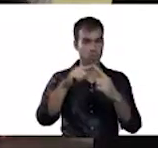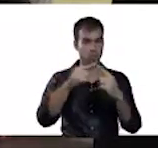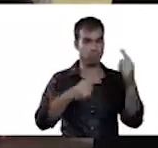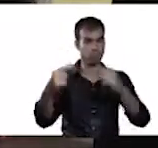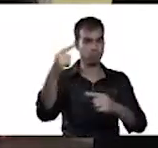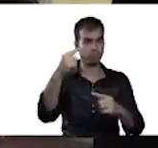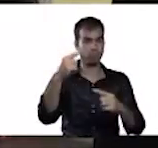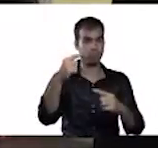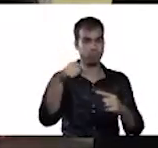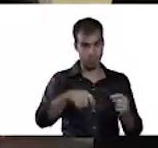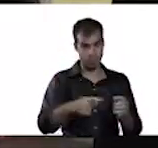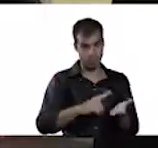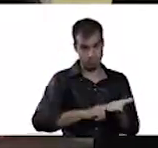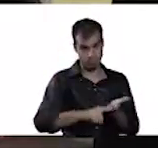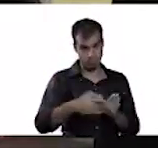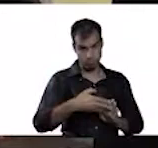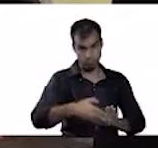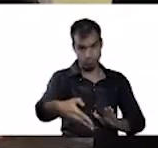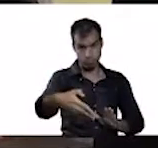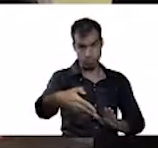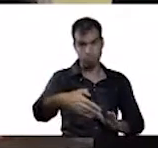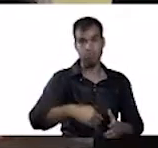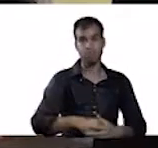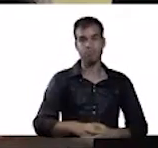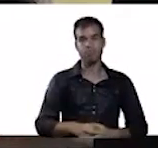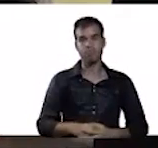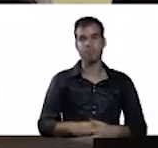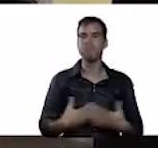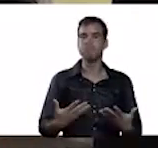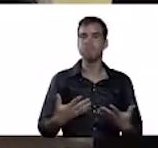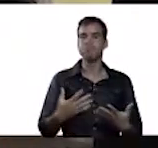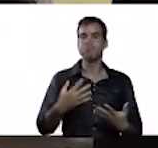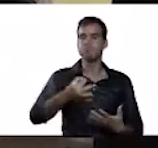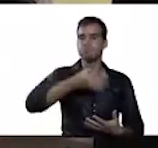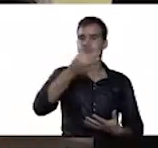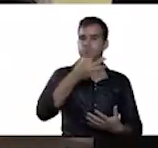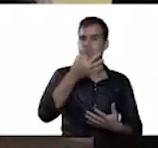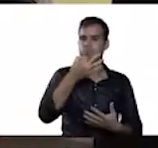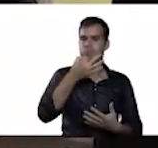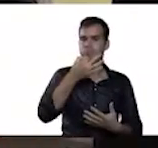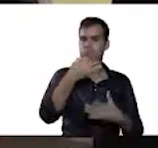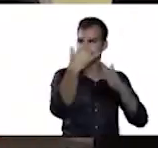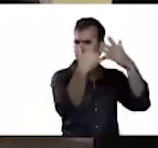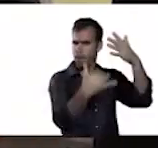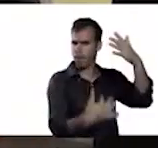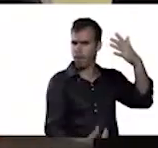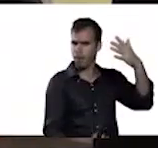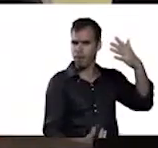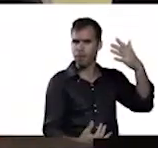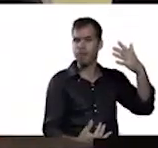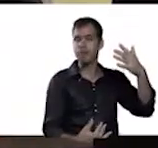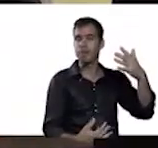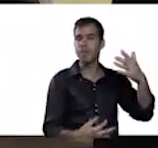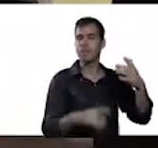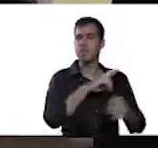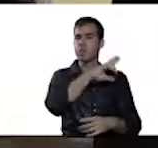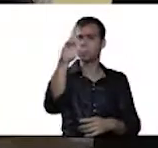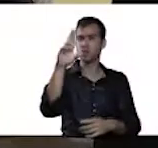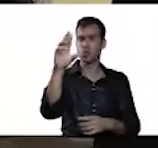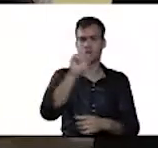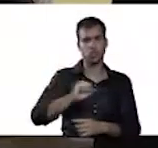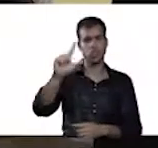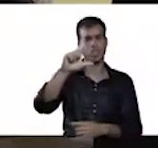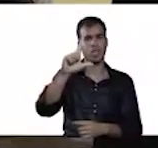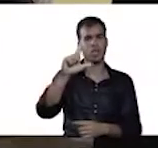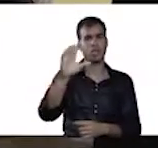El objetivo a desarrollar durante esta semana es el siguiente: argumentar la importancia histórica de la gran revolución socialista